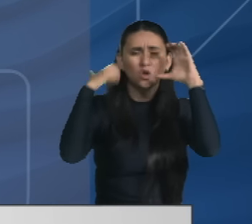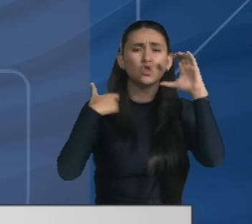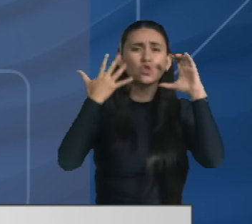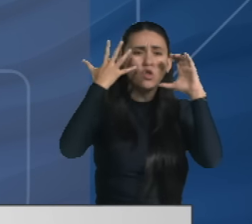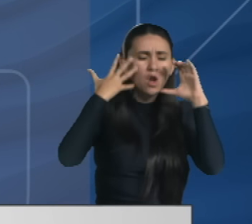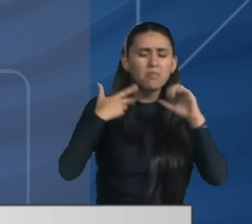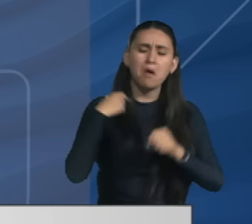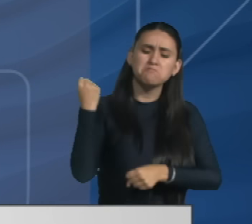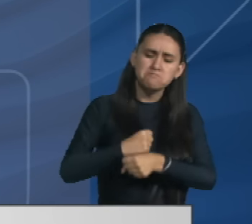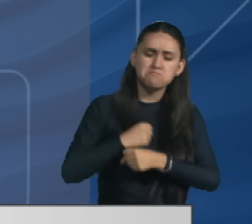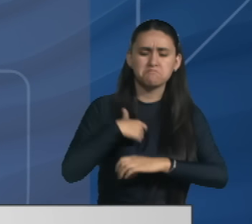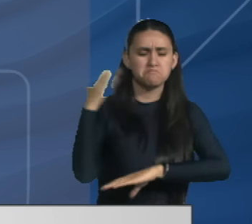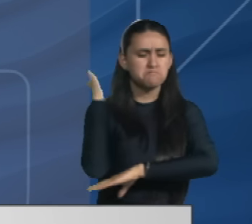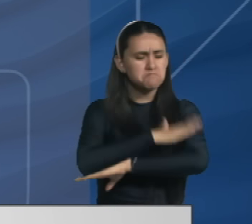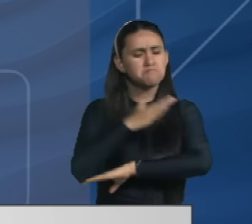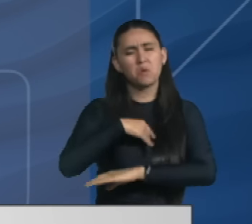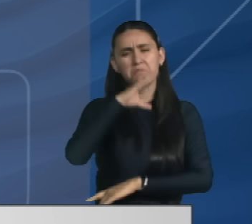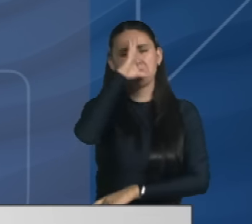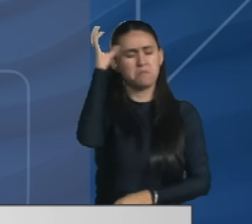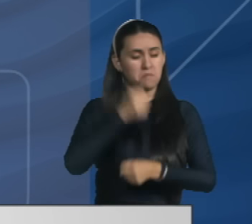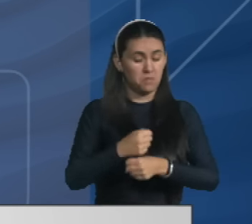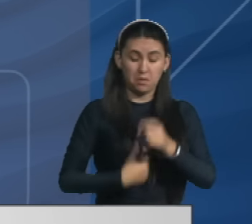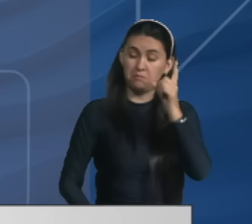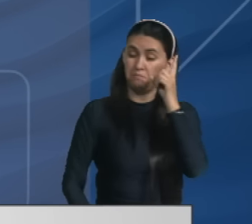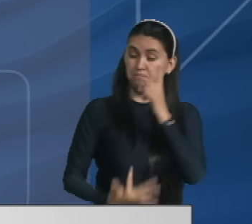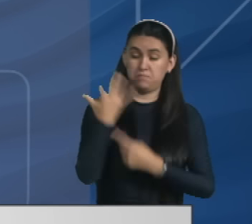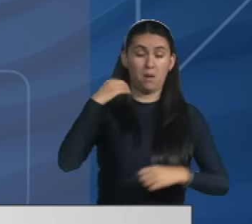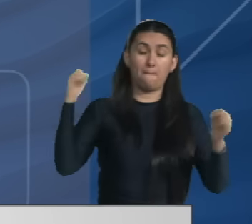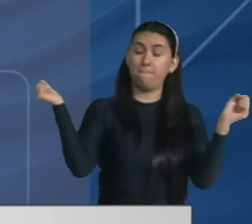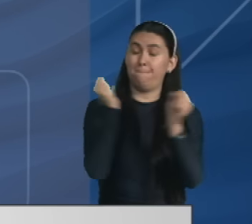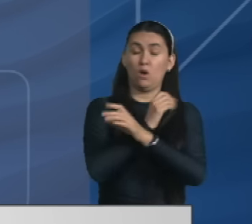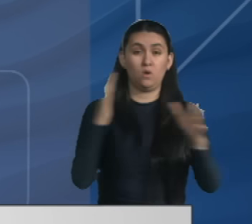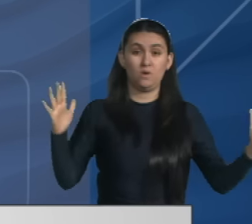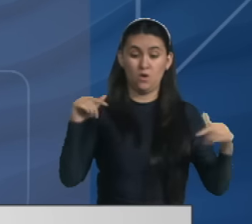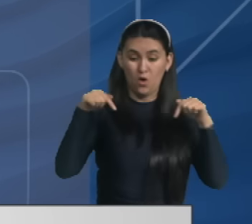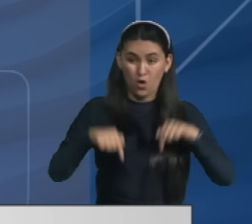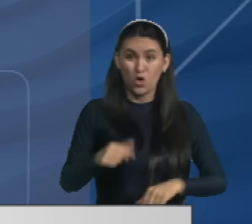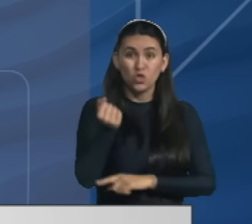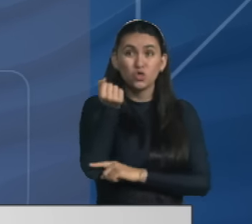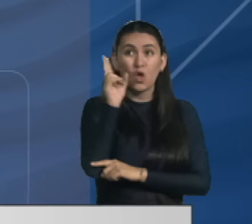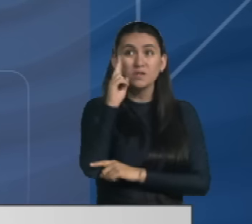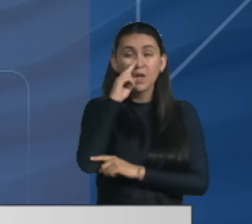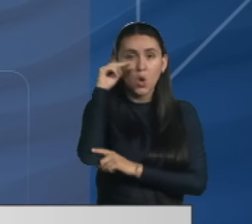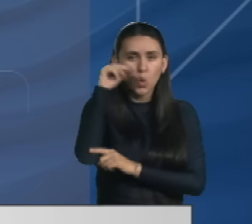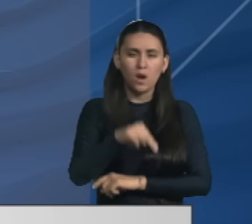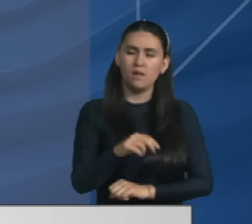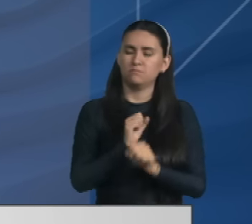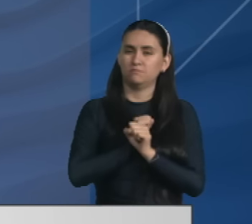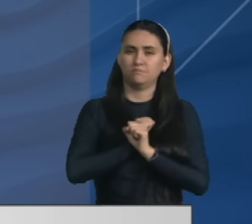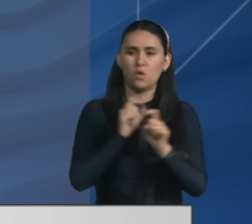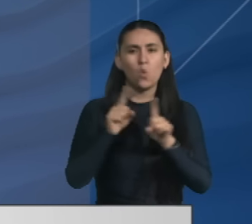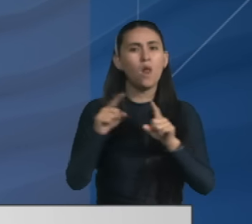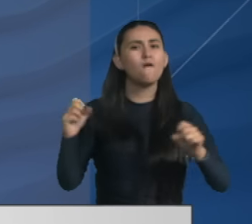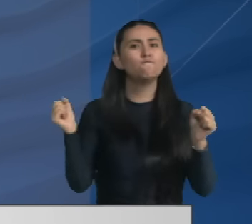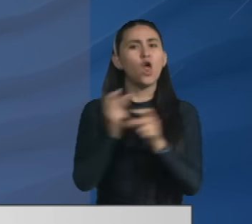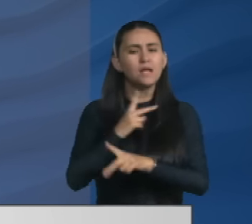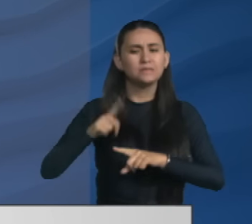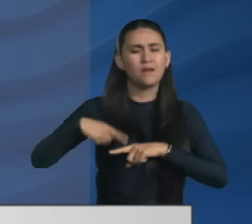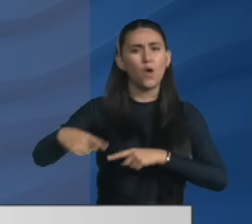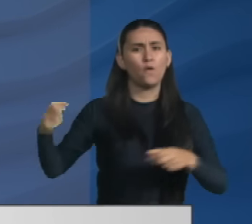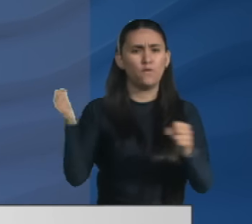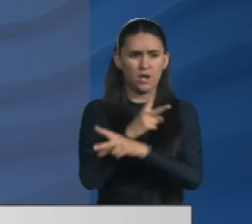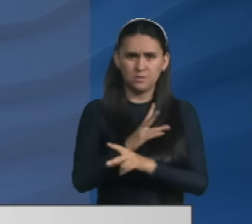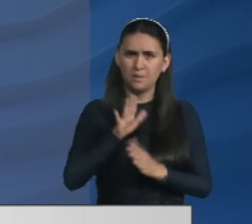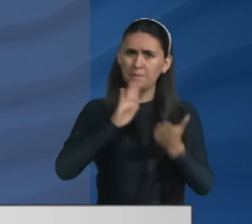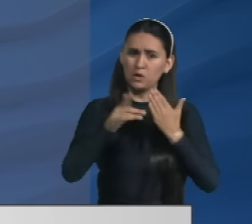y las actividades que a diario desarrollan aquel inolvidable 12 de junio se verían interrumpidas por la violencia y por una guerra a la que